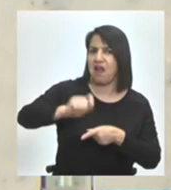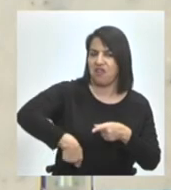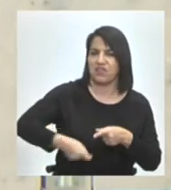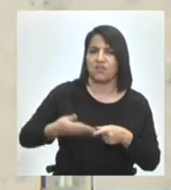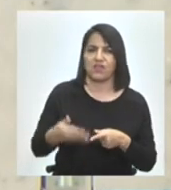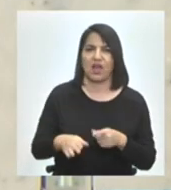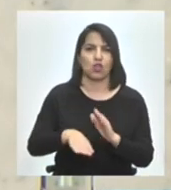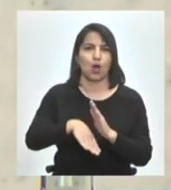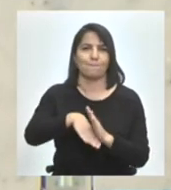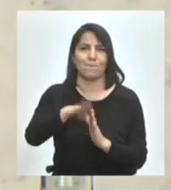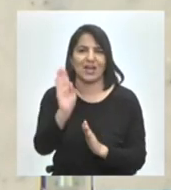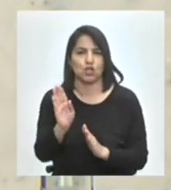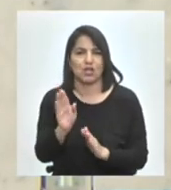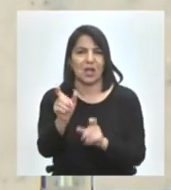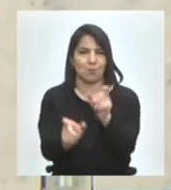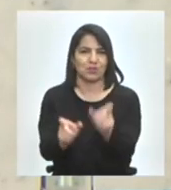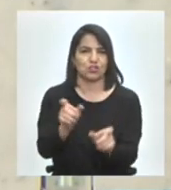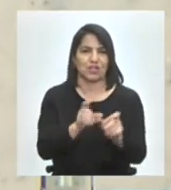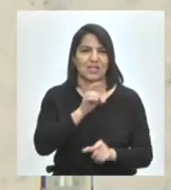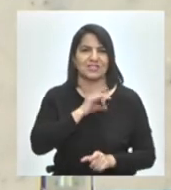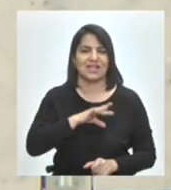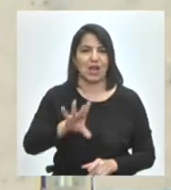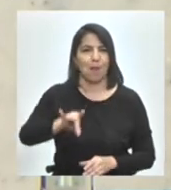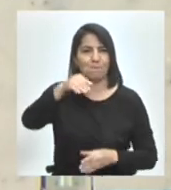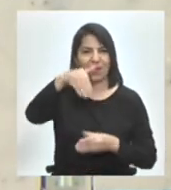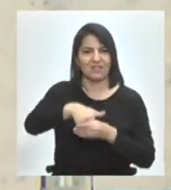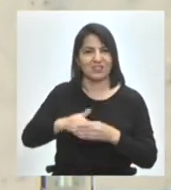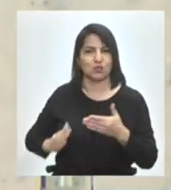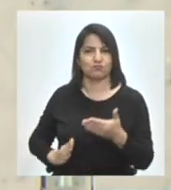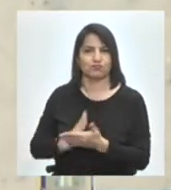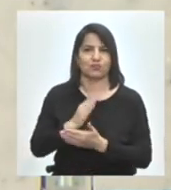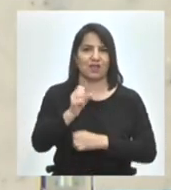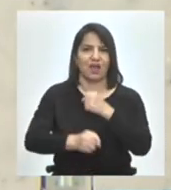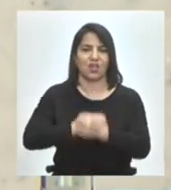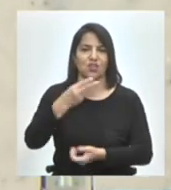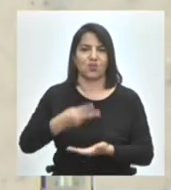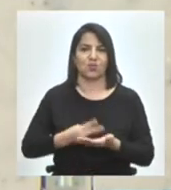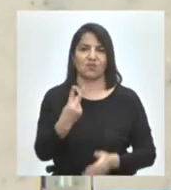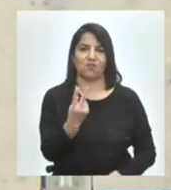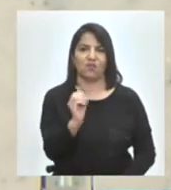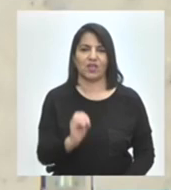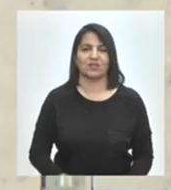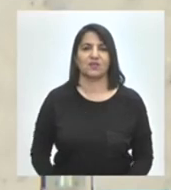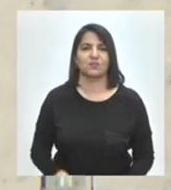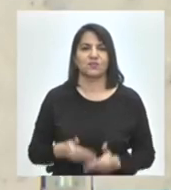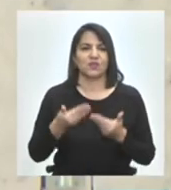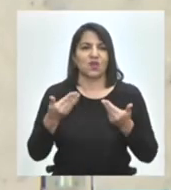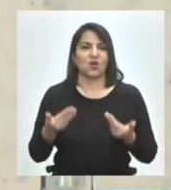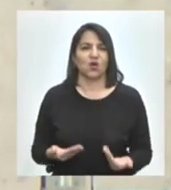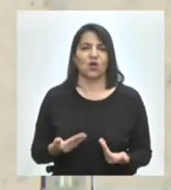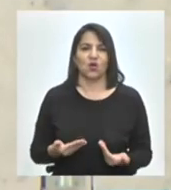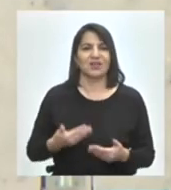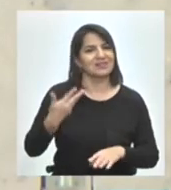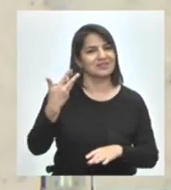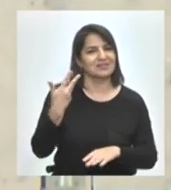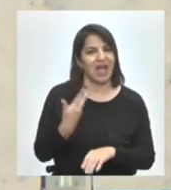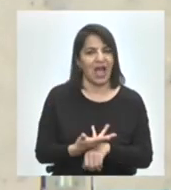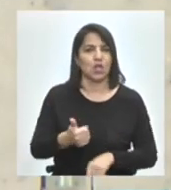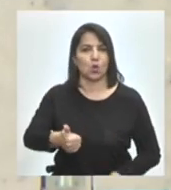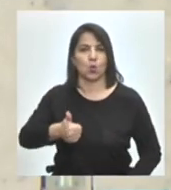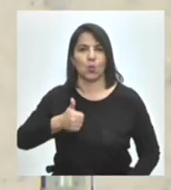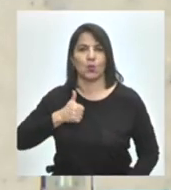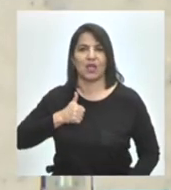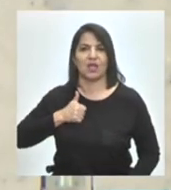amplia mayoría de compatriotas en el plebiscito de entrada del año 2020. Hoy, habiéndose cumplido el mandato